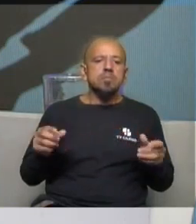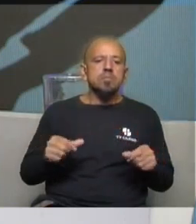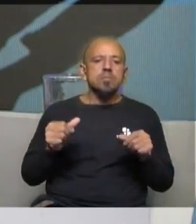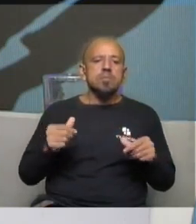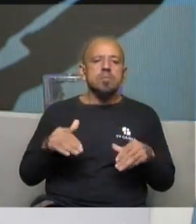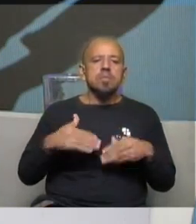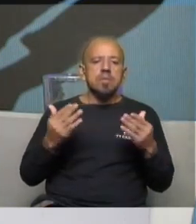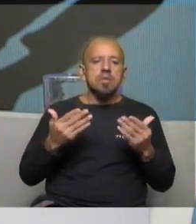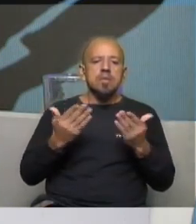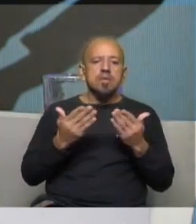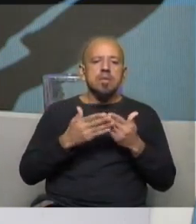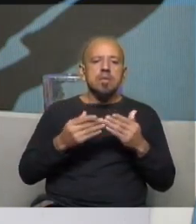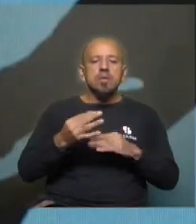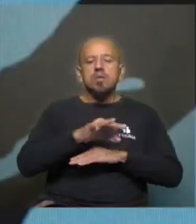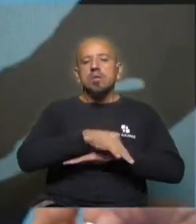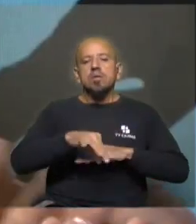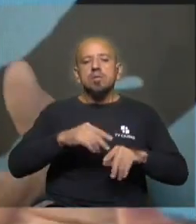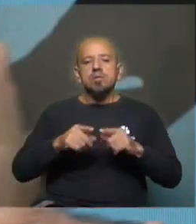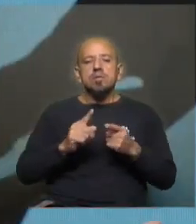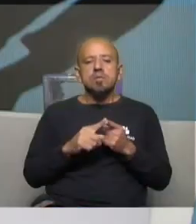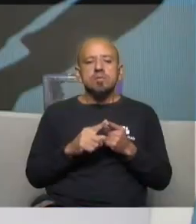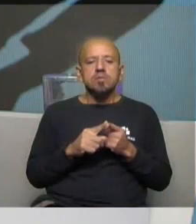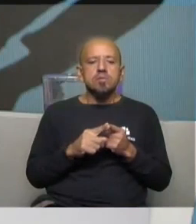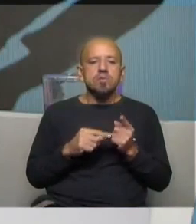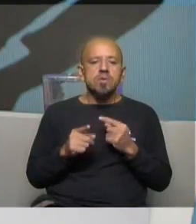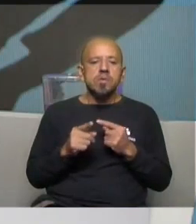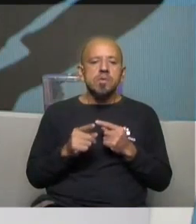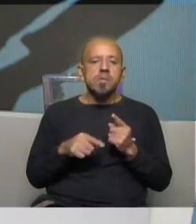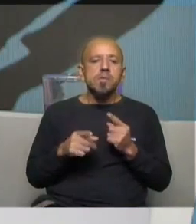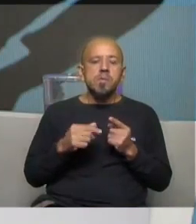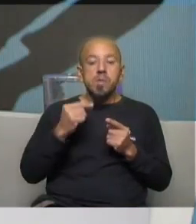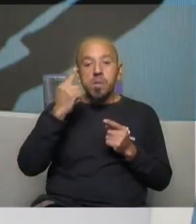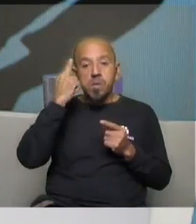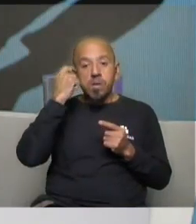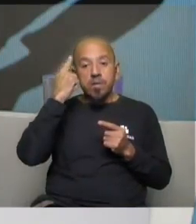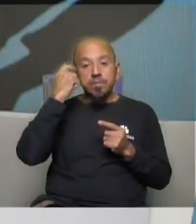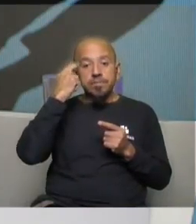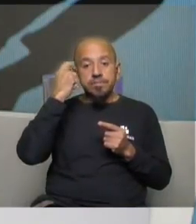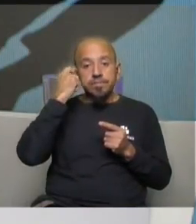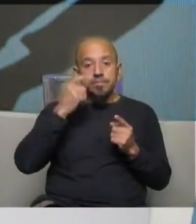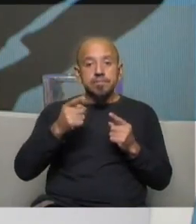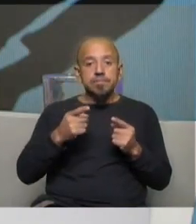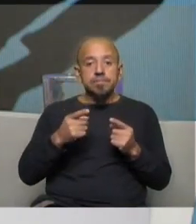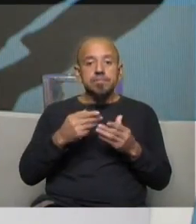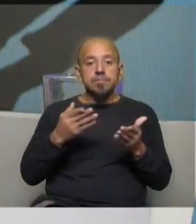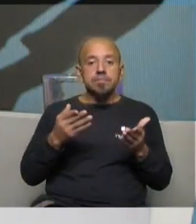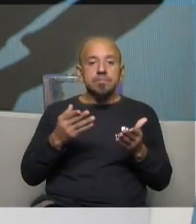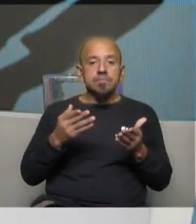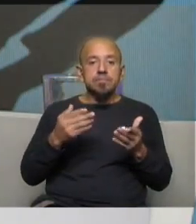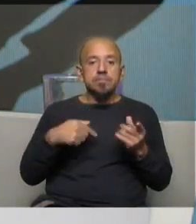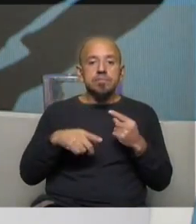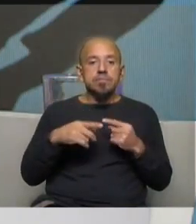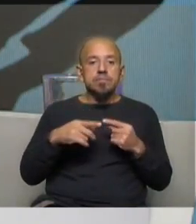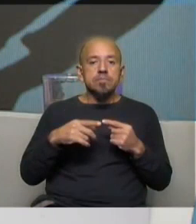arquitectura vendiendo rifas una especie de ida la familia ha experimentar la palabra experiencia tan linda no porque decir salir